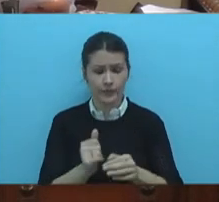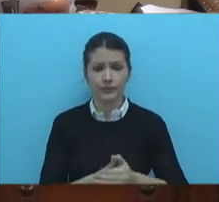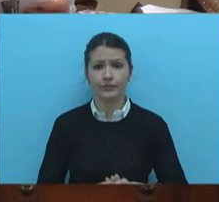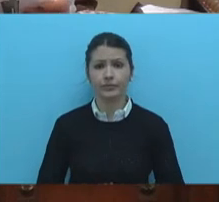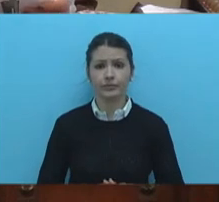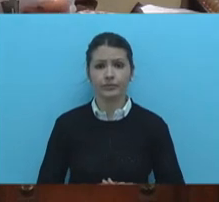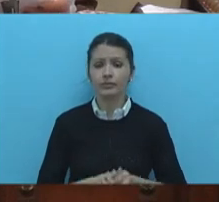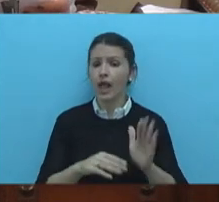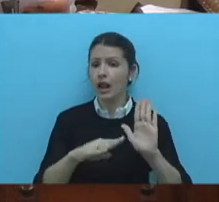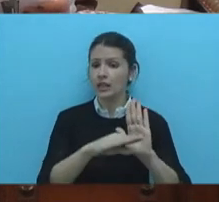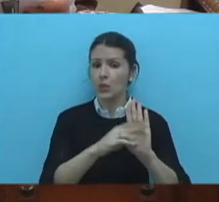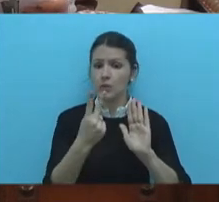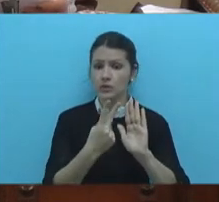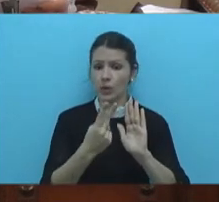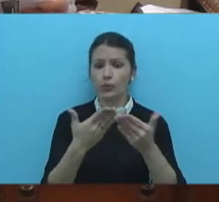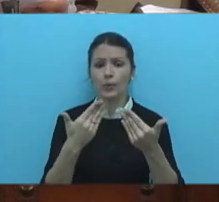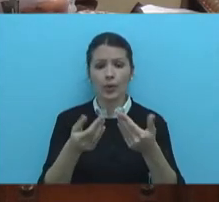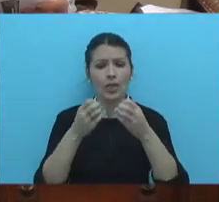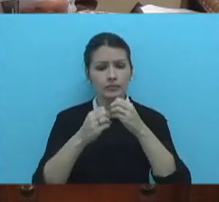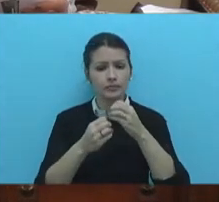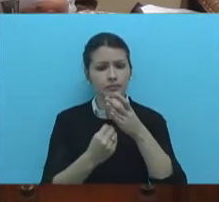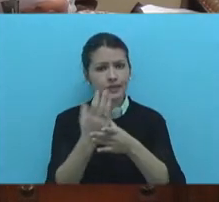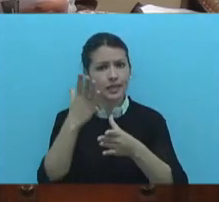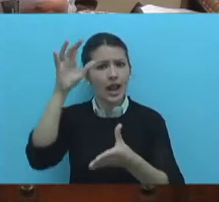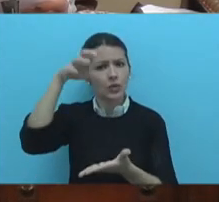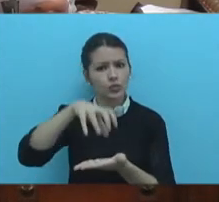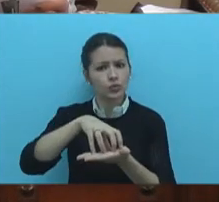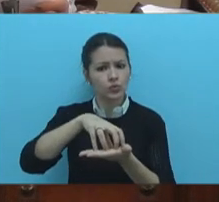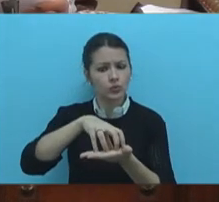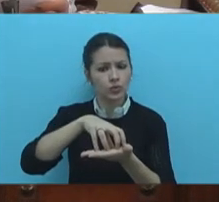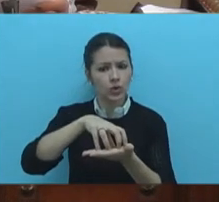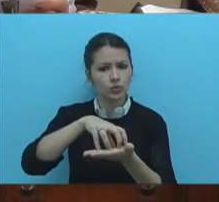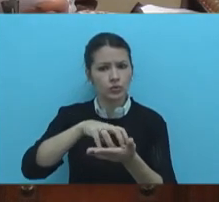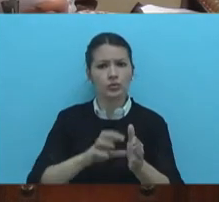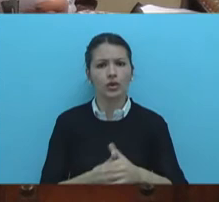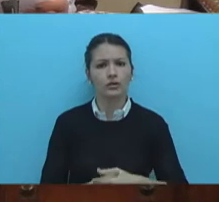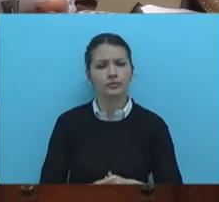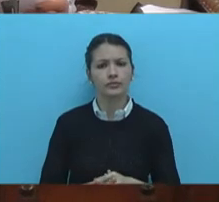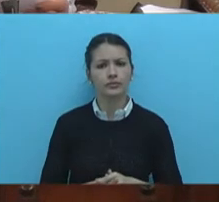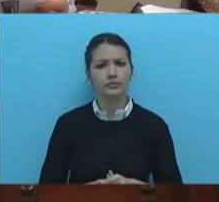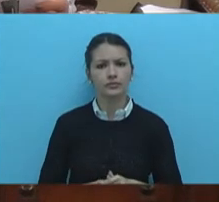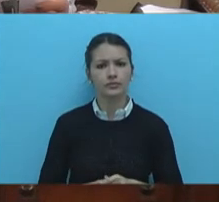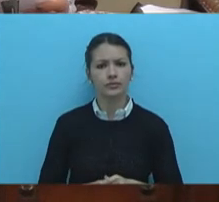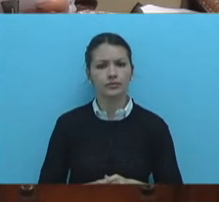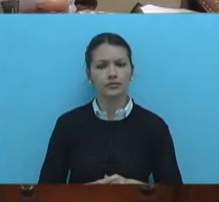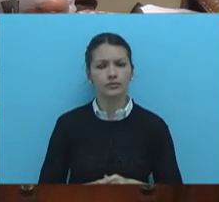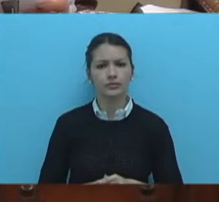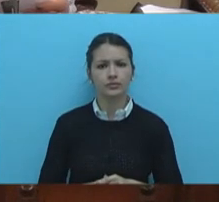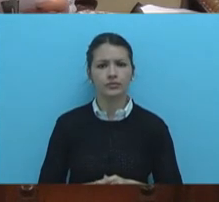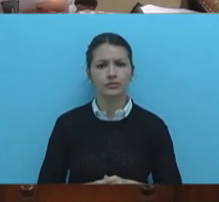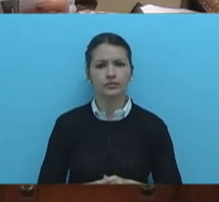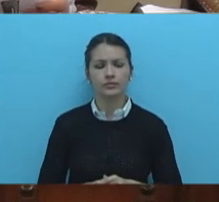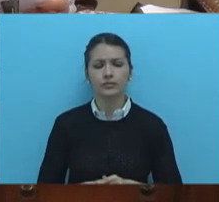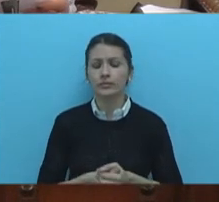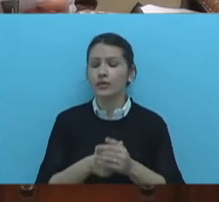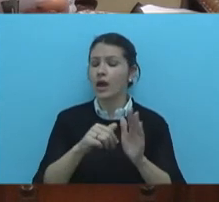de factibilidad de la creación de un consultorio móvil para este fin. Artículo tercero. Derivar a efectores públicos el